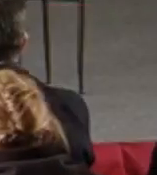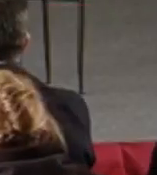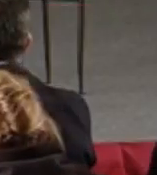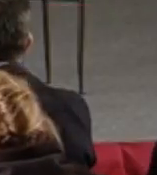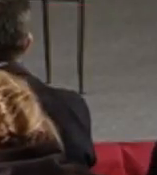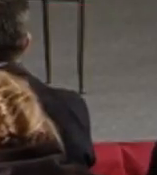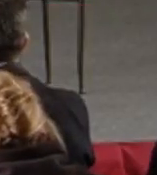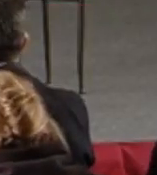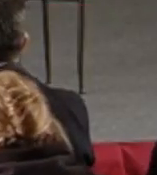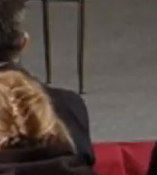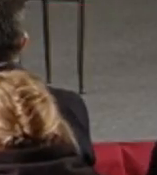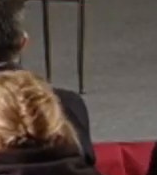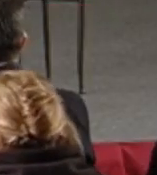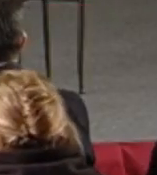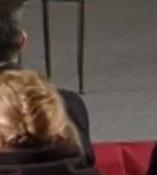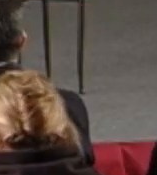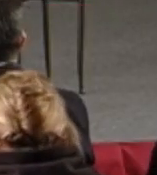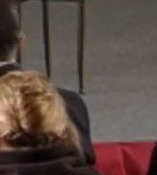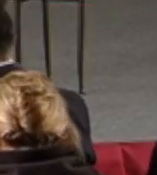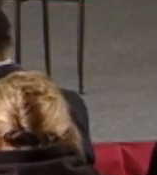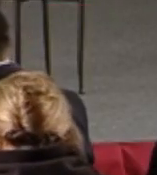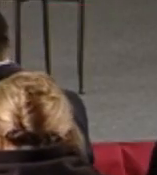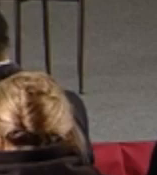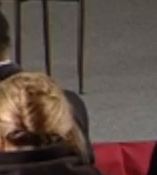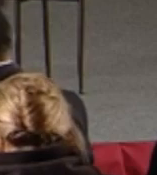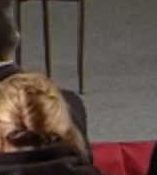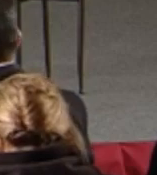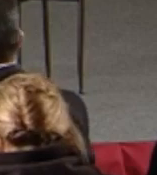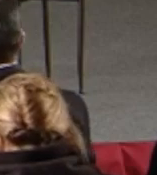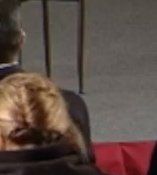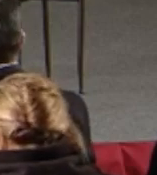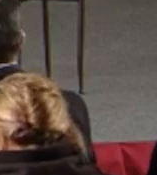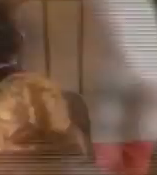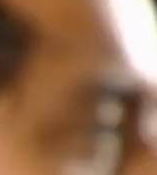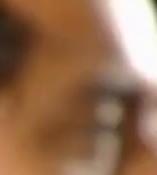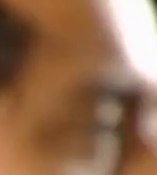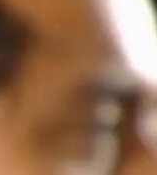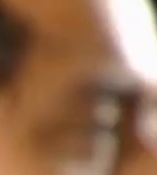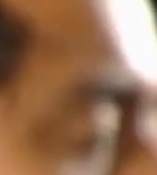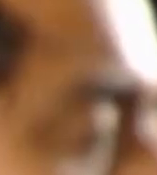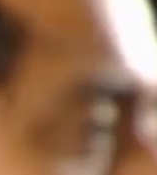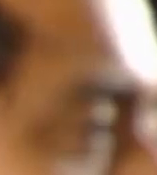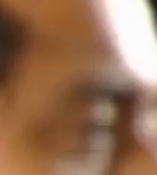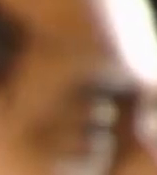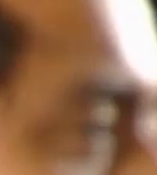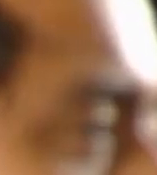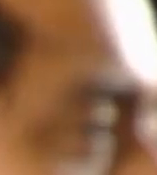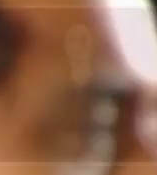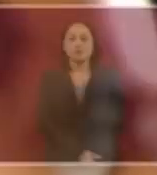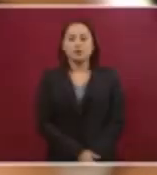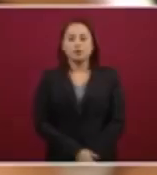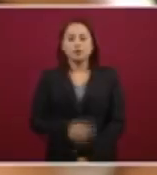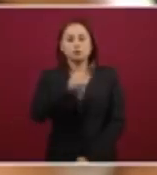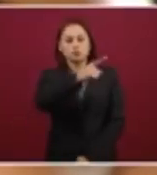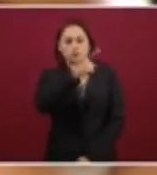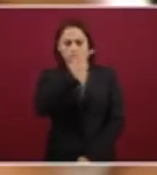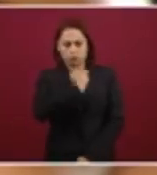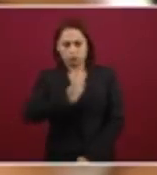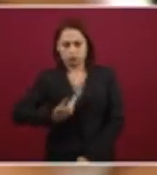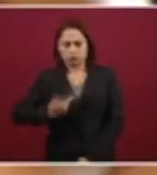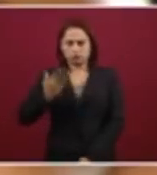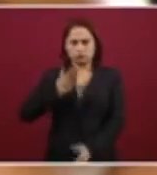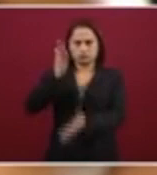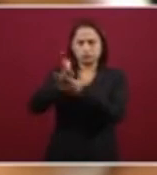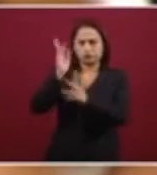solamente usted visitó cuando Ceferino Torreblanca era gobernador de esa región y usted como presidente alternativo, ¿usted puede garantizar